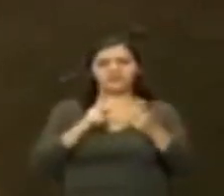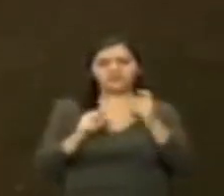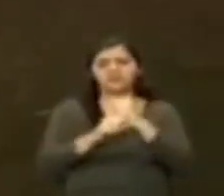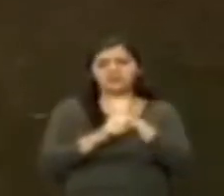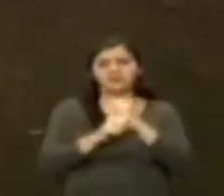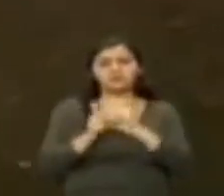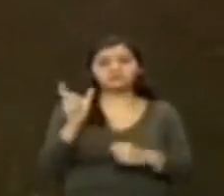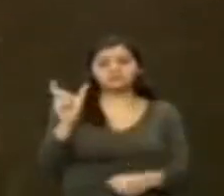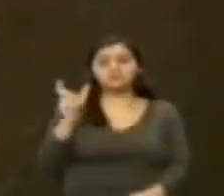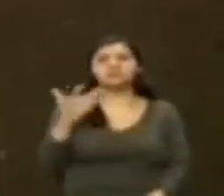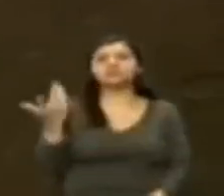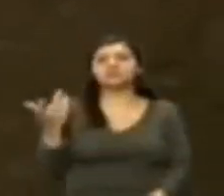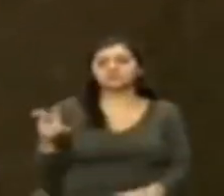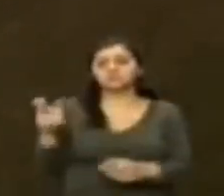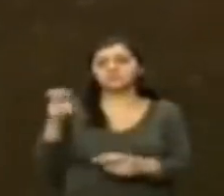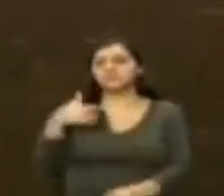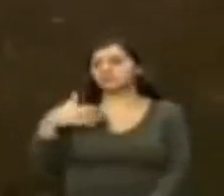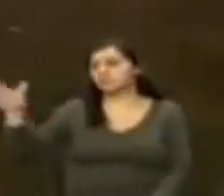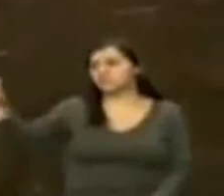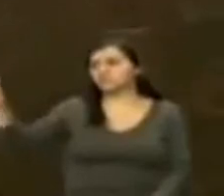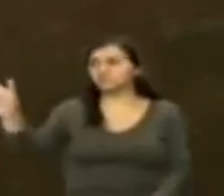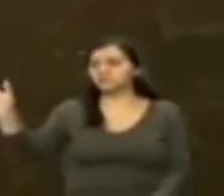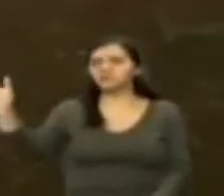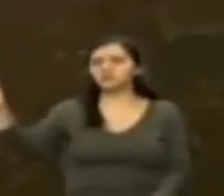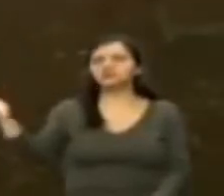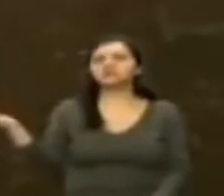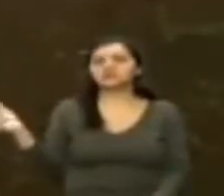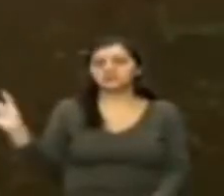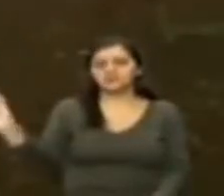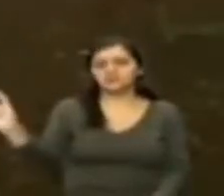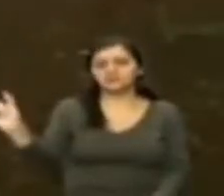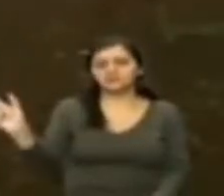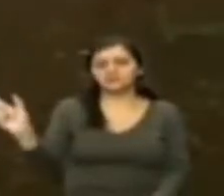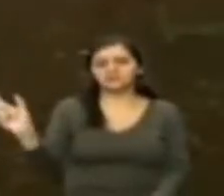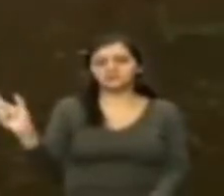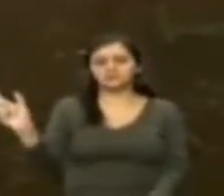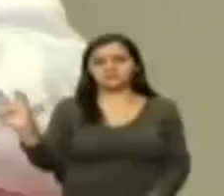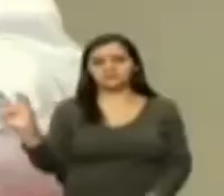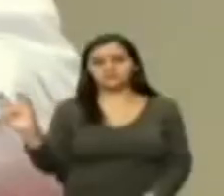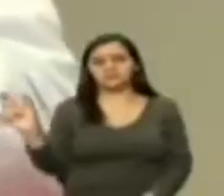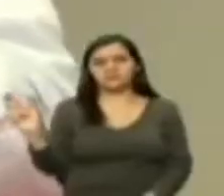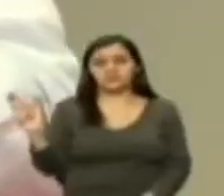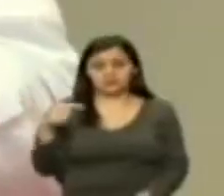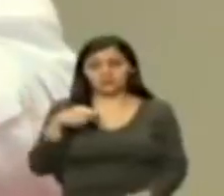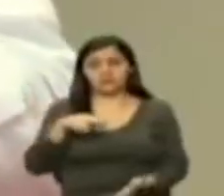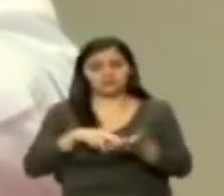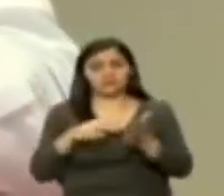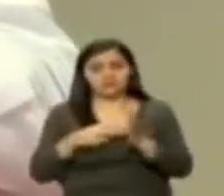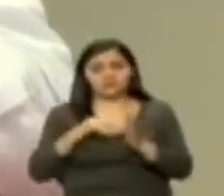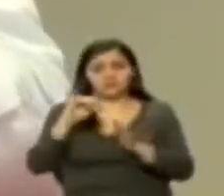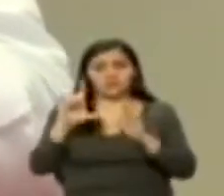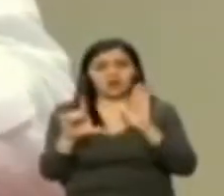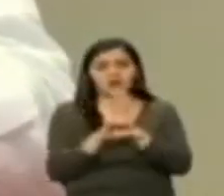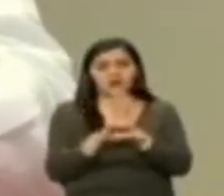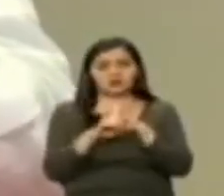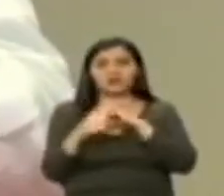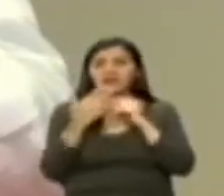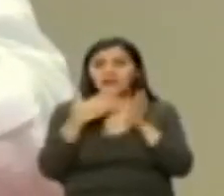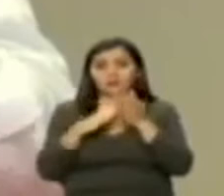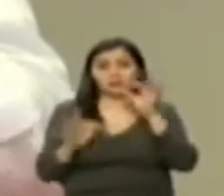licencia ambiental. Esto es indignante, presidente. Esto es delito. Se le pone un juicio, persecución política,